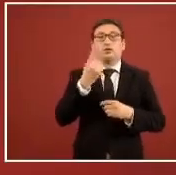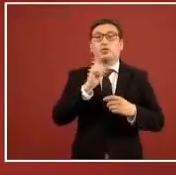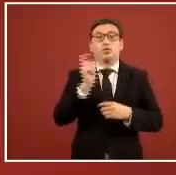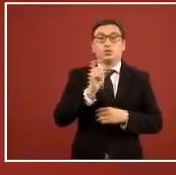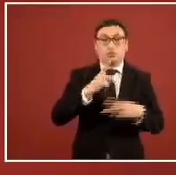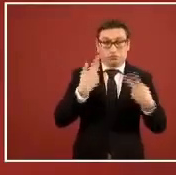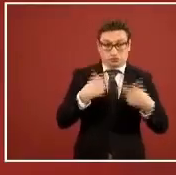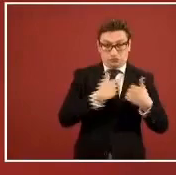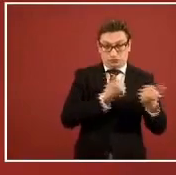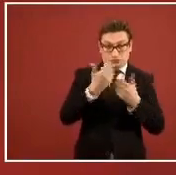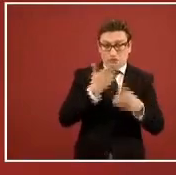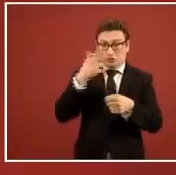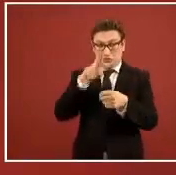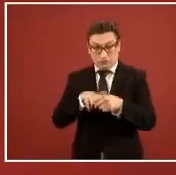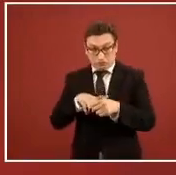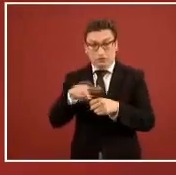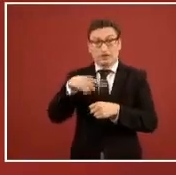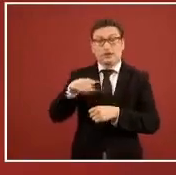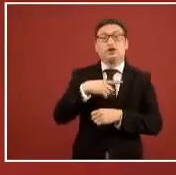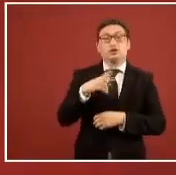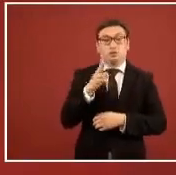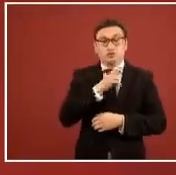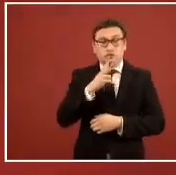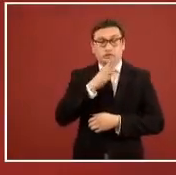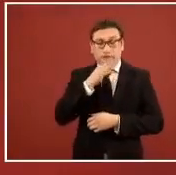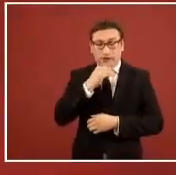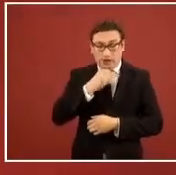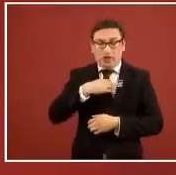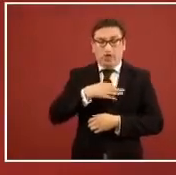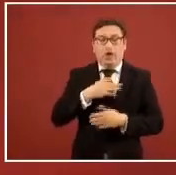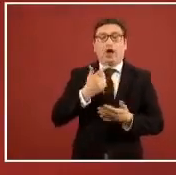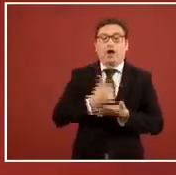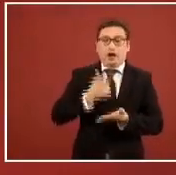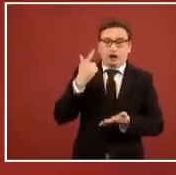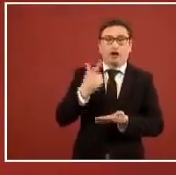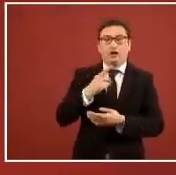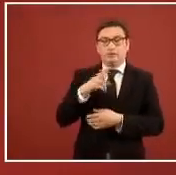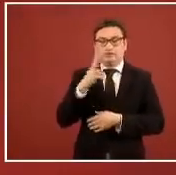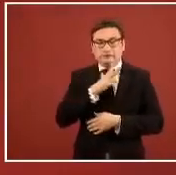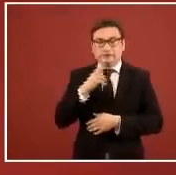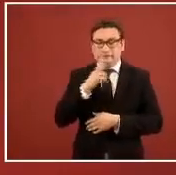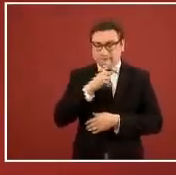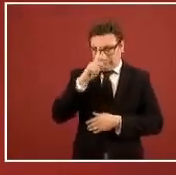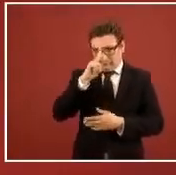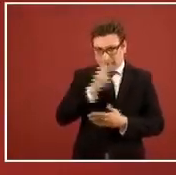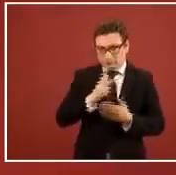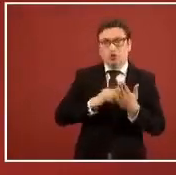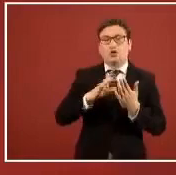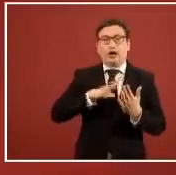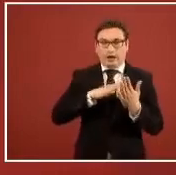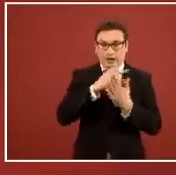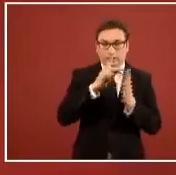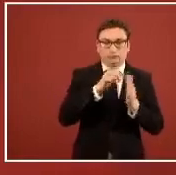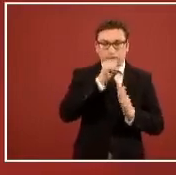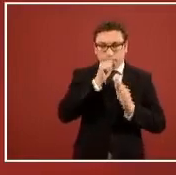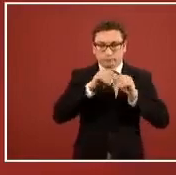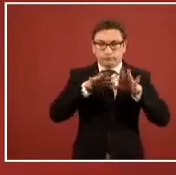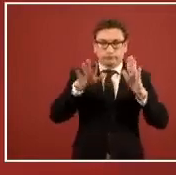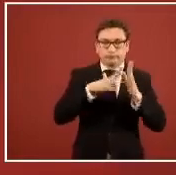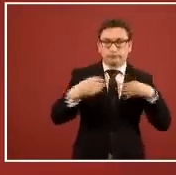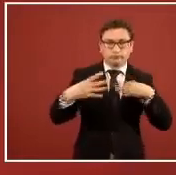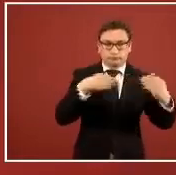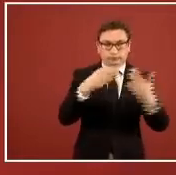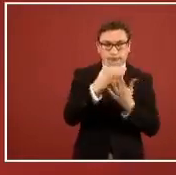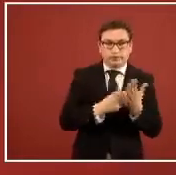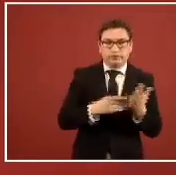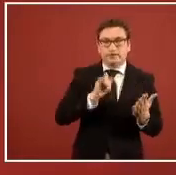han hospitalizado con infección respiratoria aguda grave. Es decir, esta es la definición que de hecho está en el Manual de Vigilancia Epidemiológica, se le